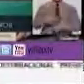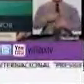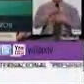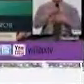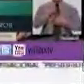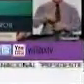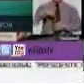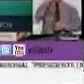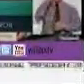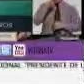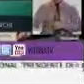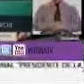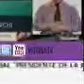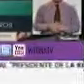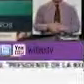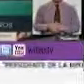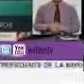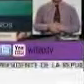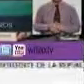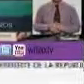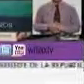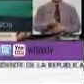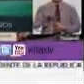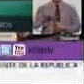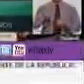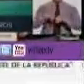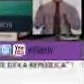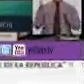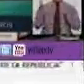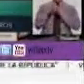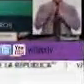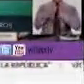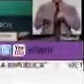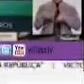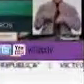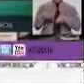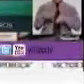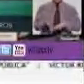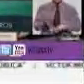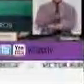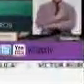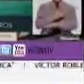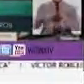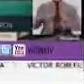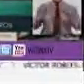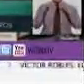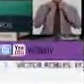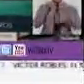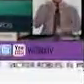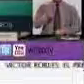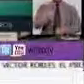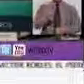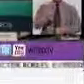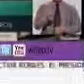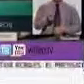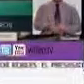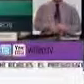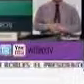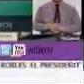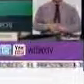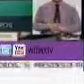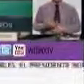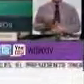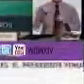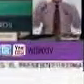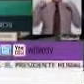intereses de la nación. Fue una reunión realizada en el Palacio Nacional de Justicia,